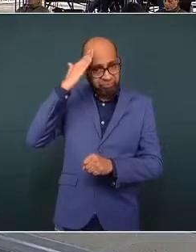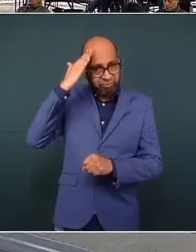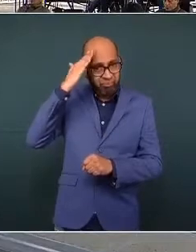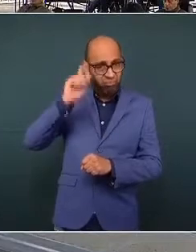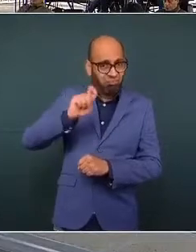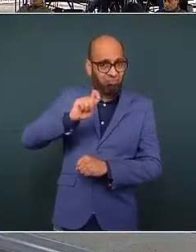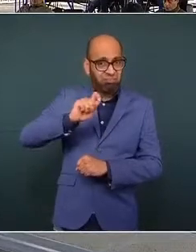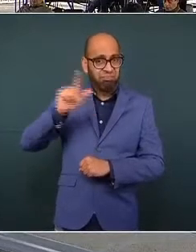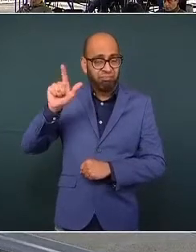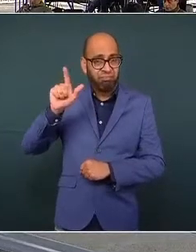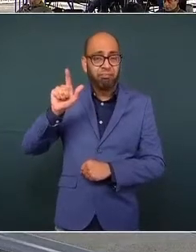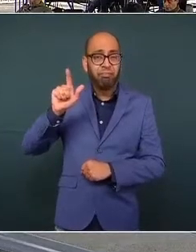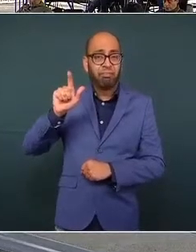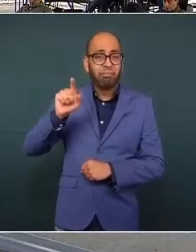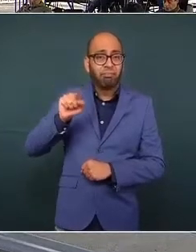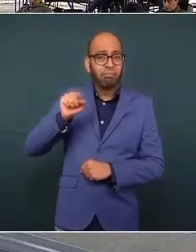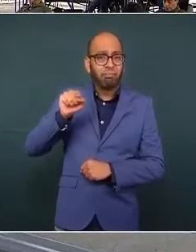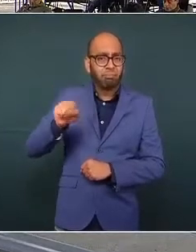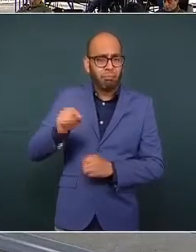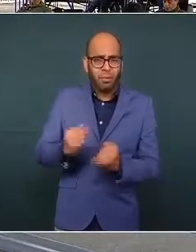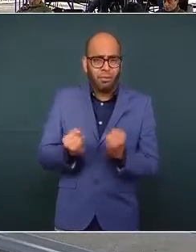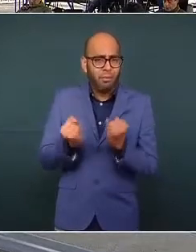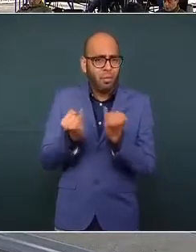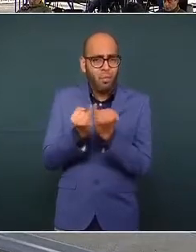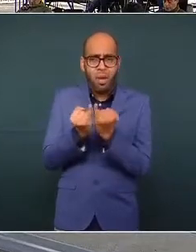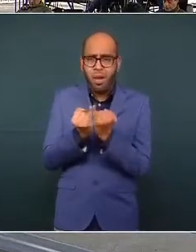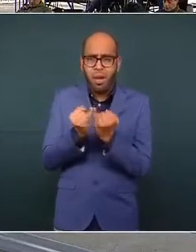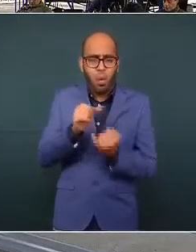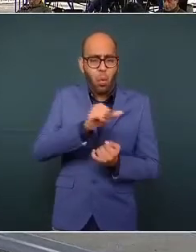otros miembros del Gabinete de Seguridad, lo mismo,